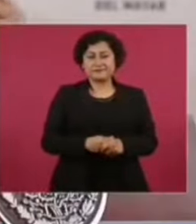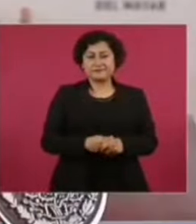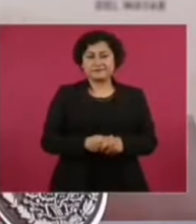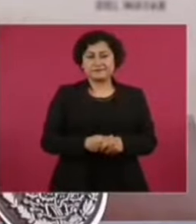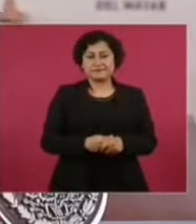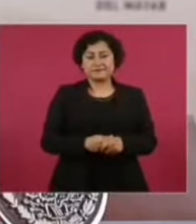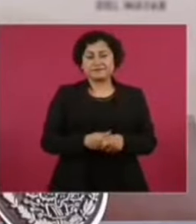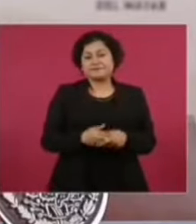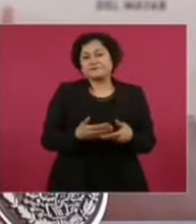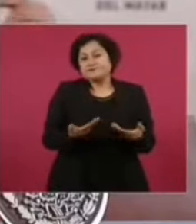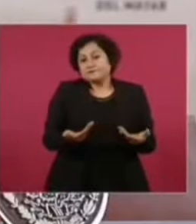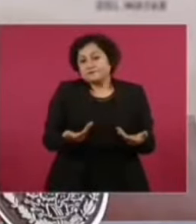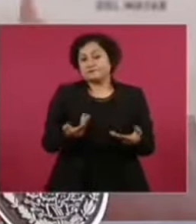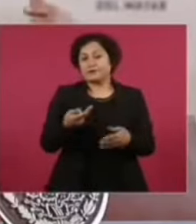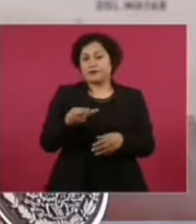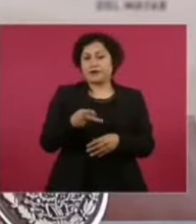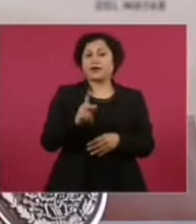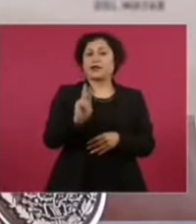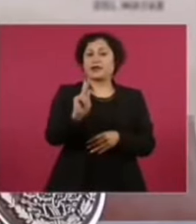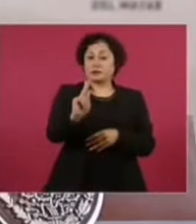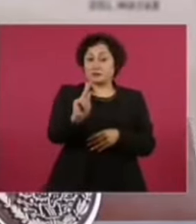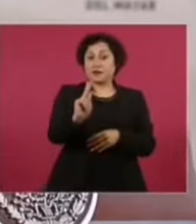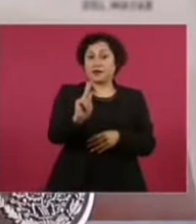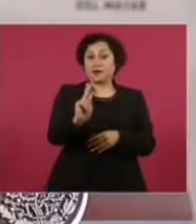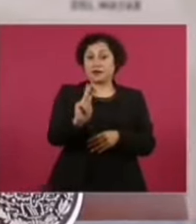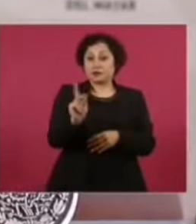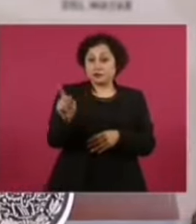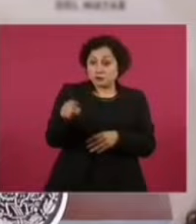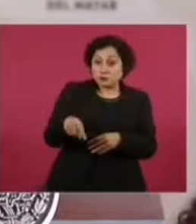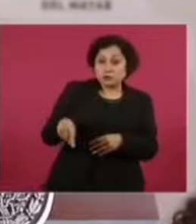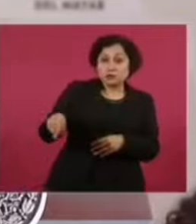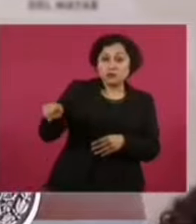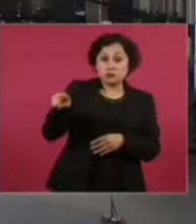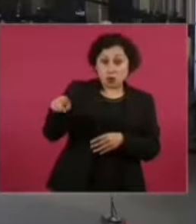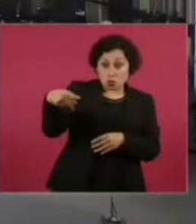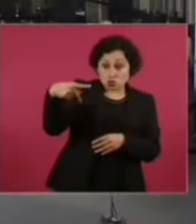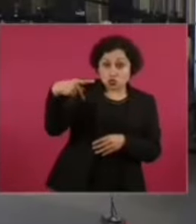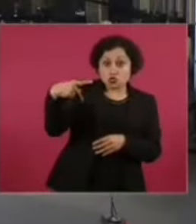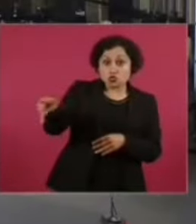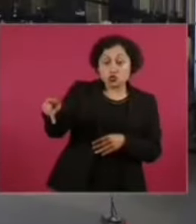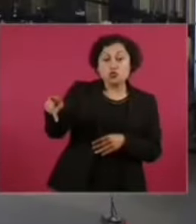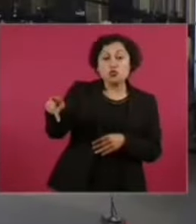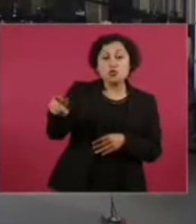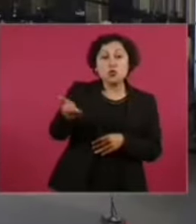Pero así pueden llegar a tumbar gobiernos.